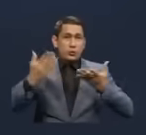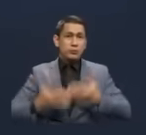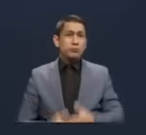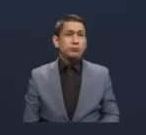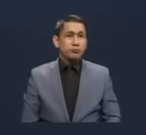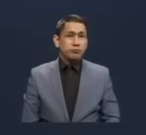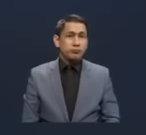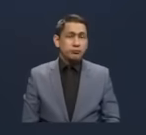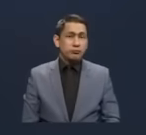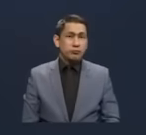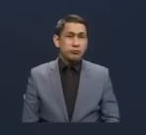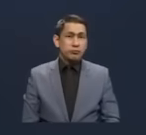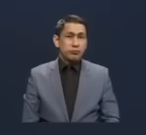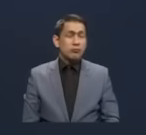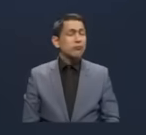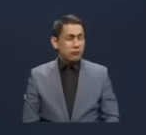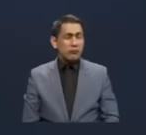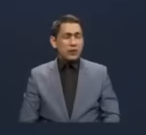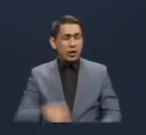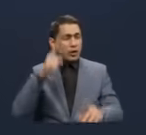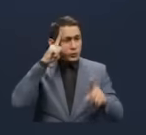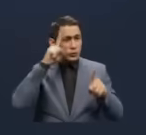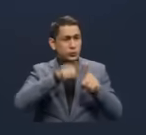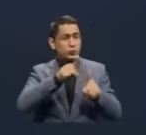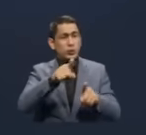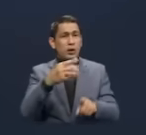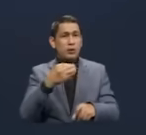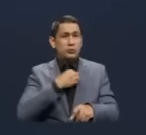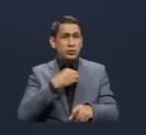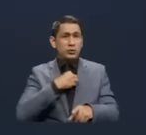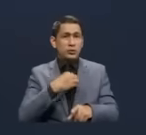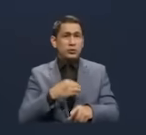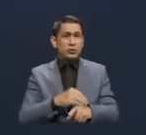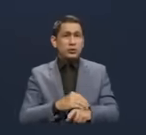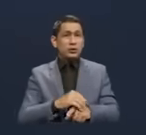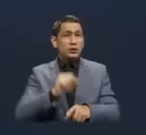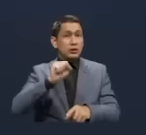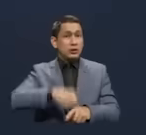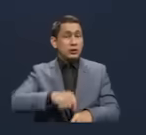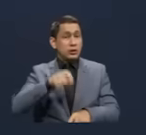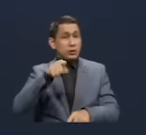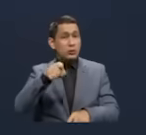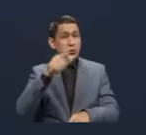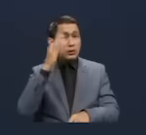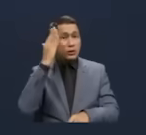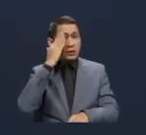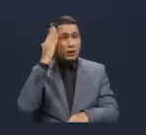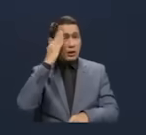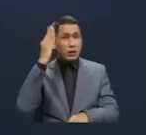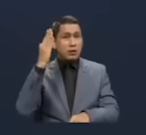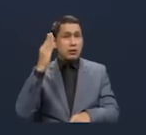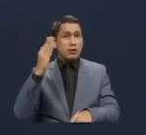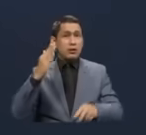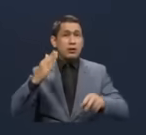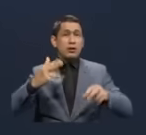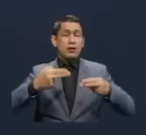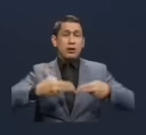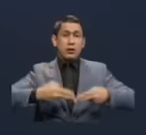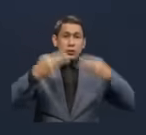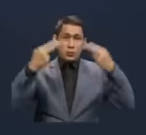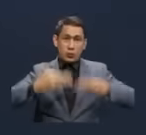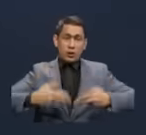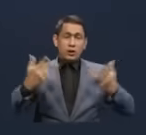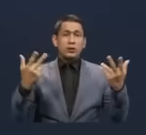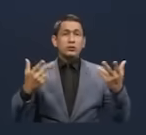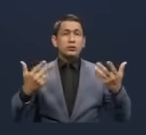avise, que activo ojos y oídos por todos lados. Si tu gente sabe de algo de aduanas, de lujo, estoy detrás de la parte